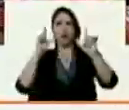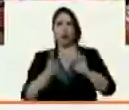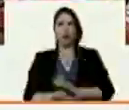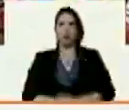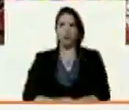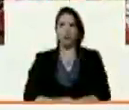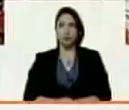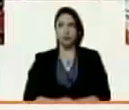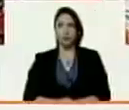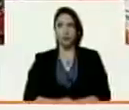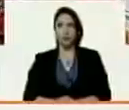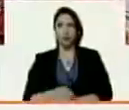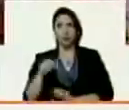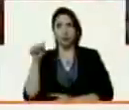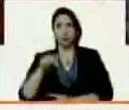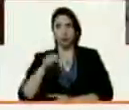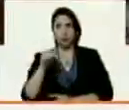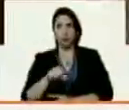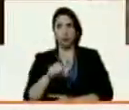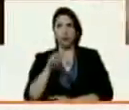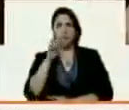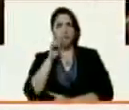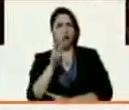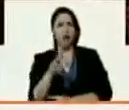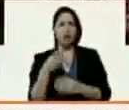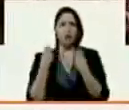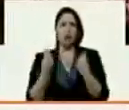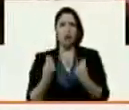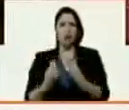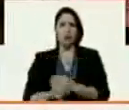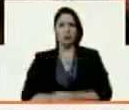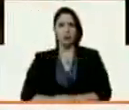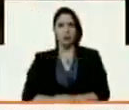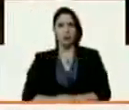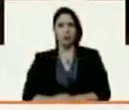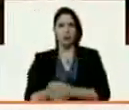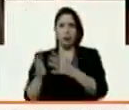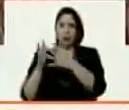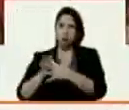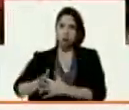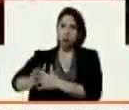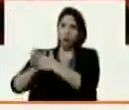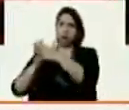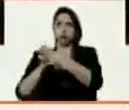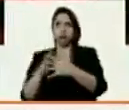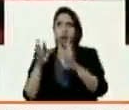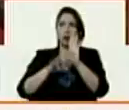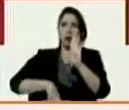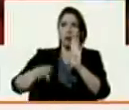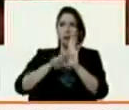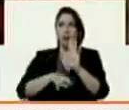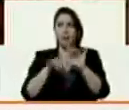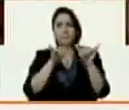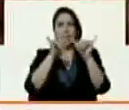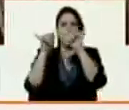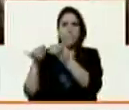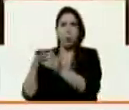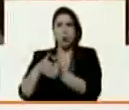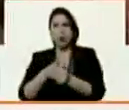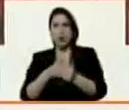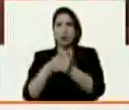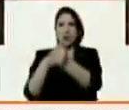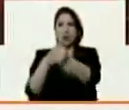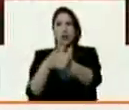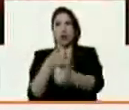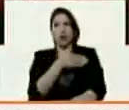Y hoy vemos cómo Estados Unidos repite el mismo guión. Quiere